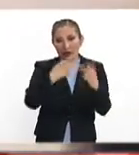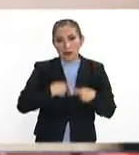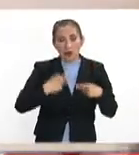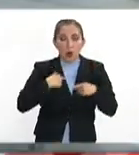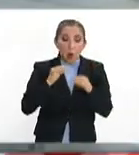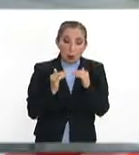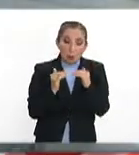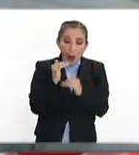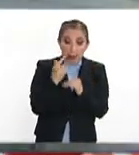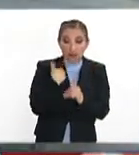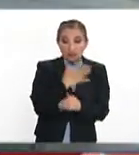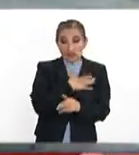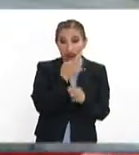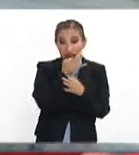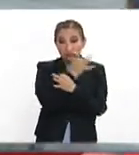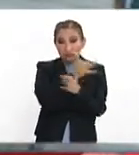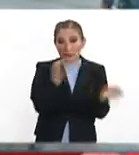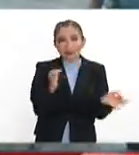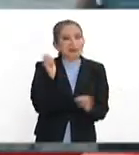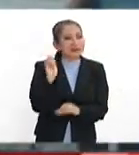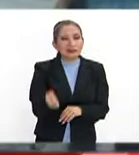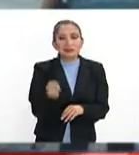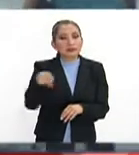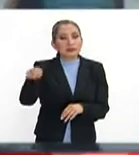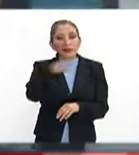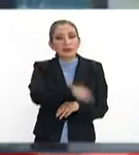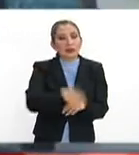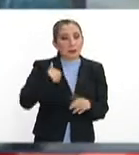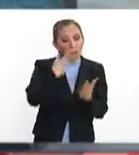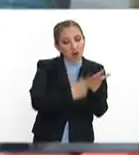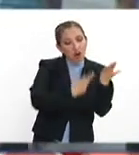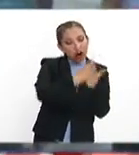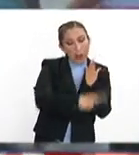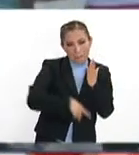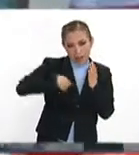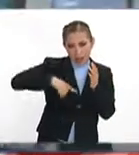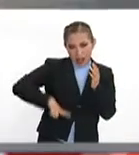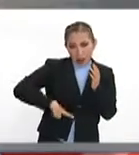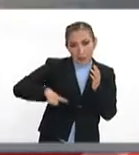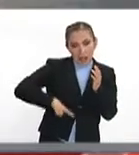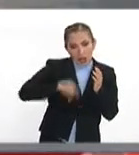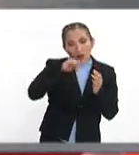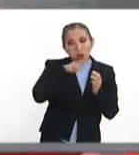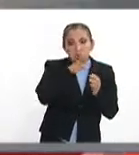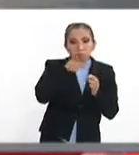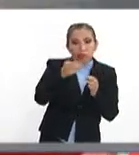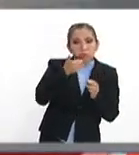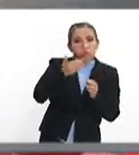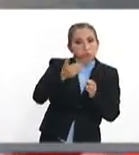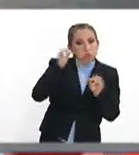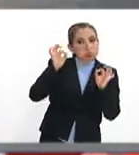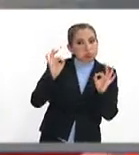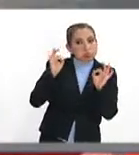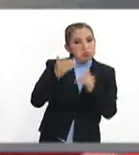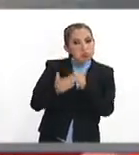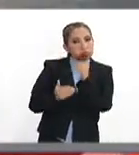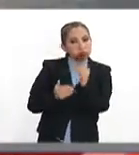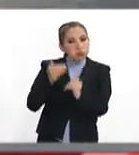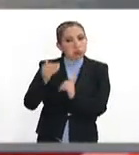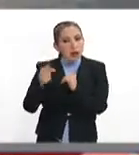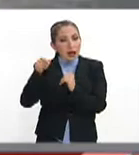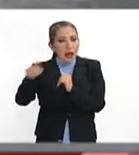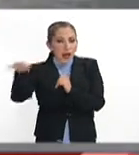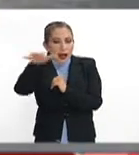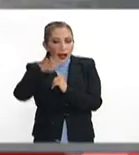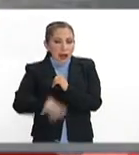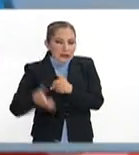más. Son buenas noticias, habla de que la política social en México está dando resultados y sobre todo pues esta